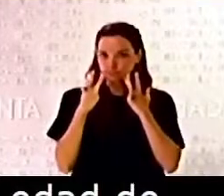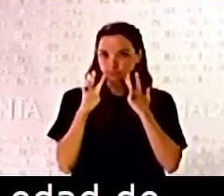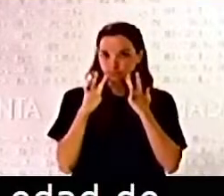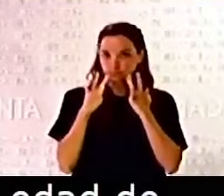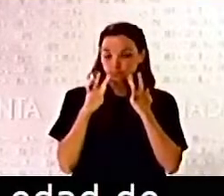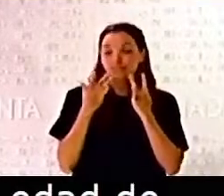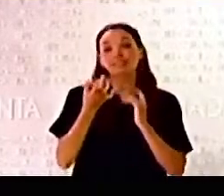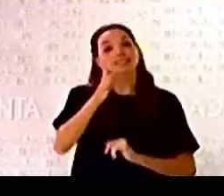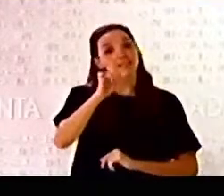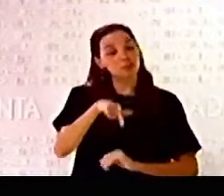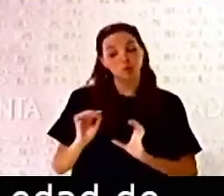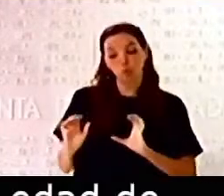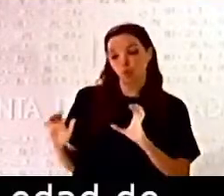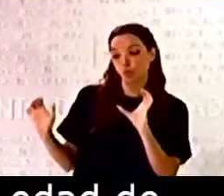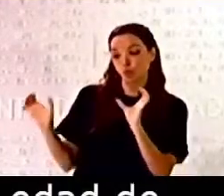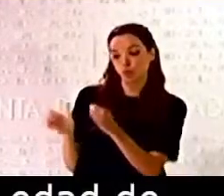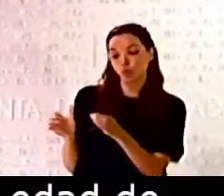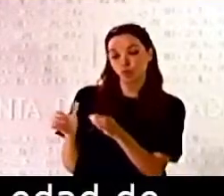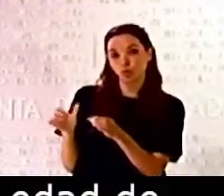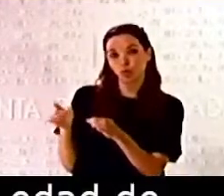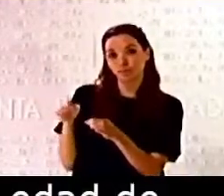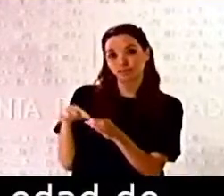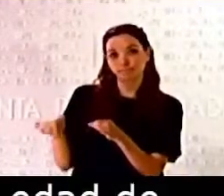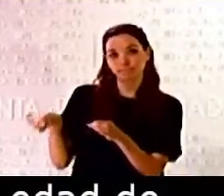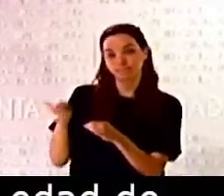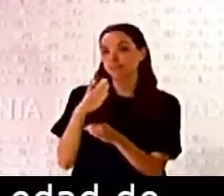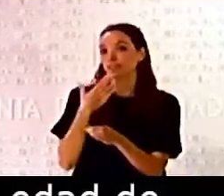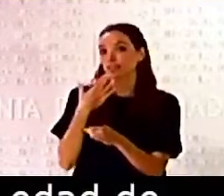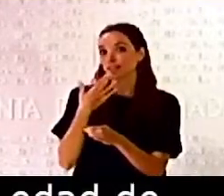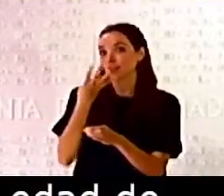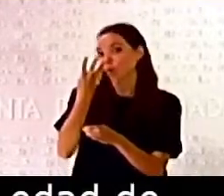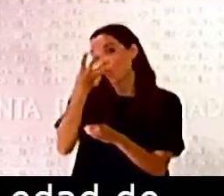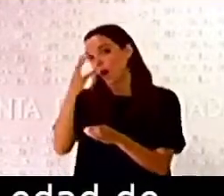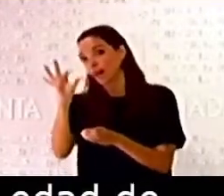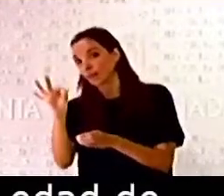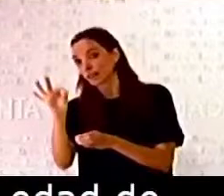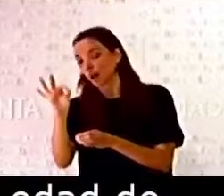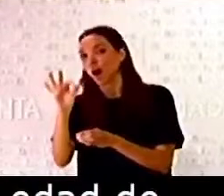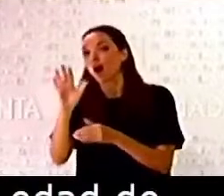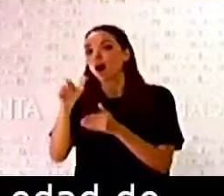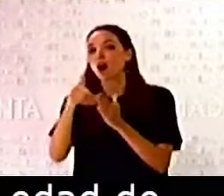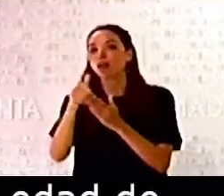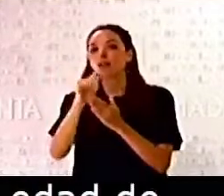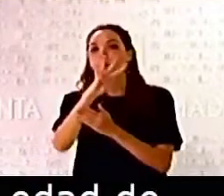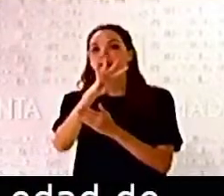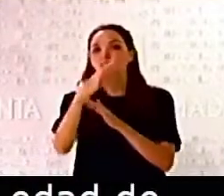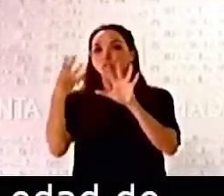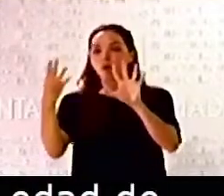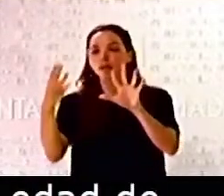hasta pues en la edad de 40 a 49 el